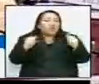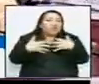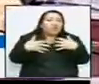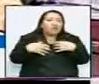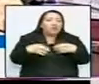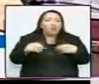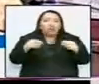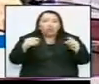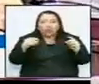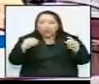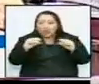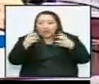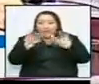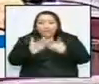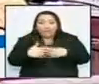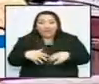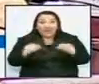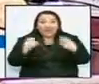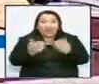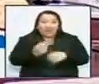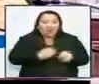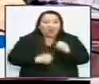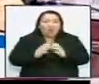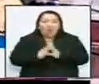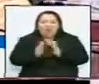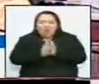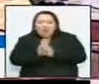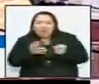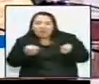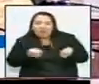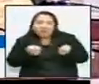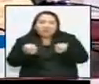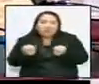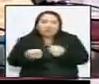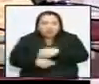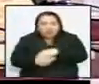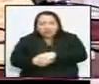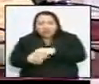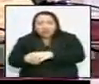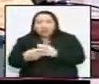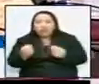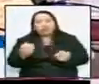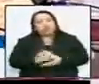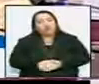se enfrenta a grupos de empresas organizadas para corromper al funcionario público.